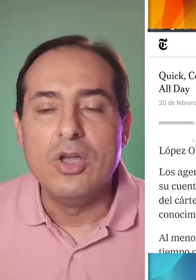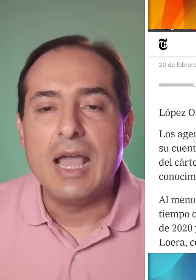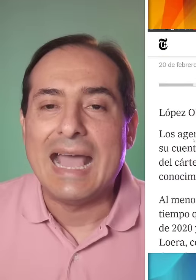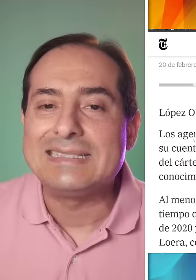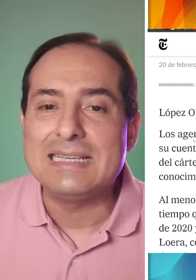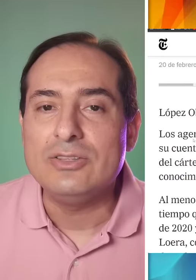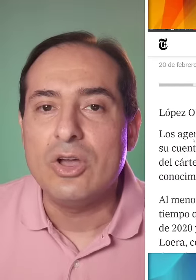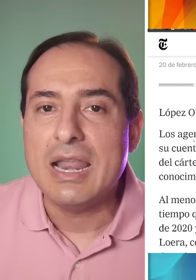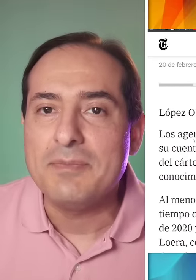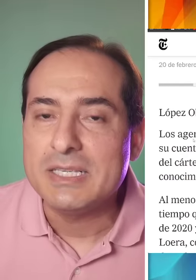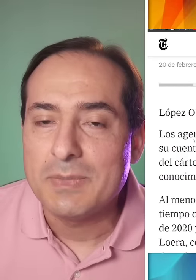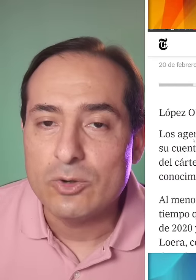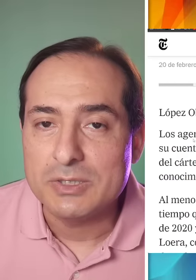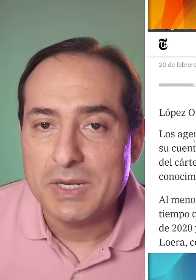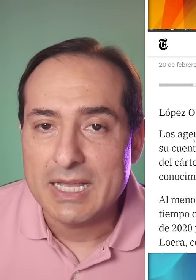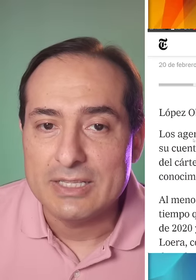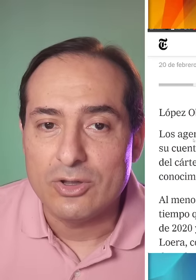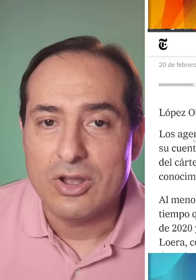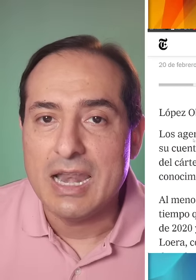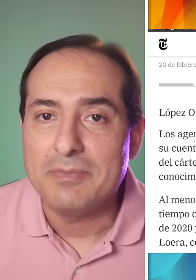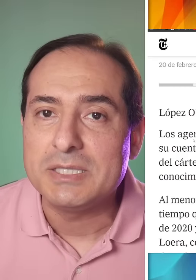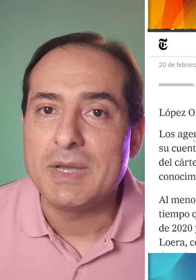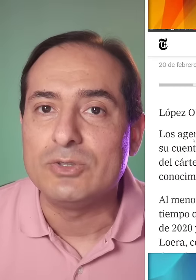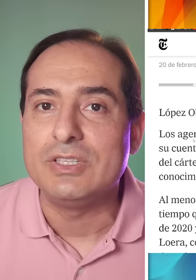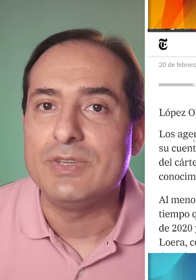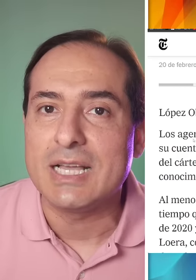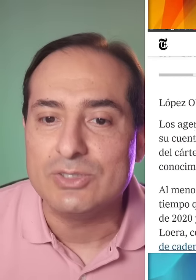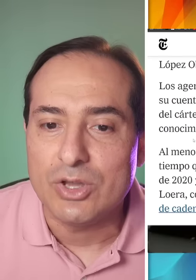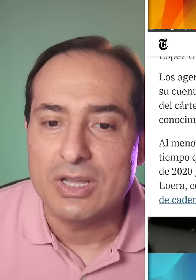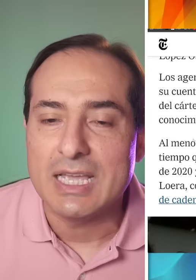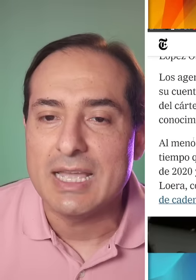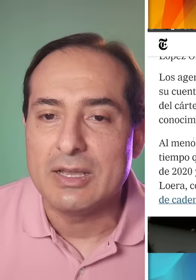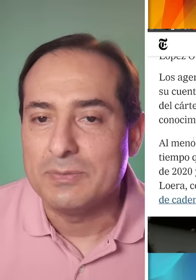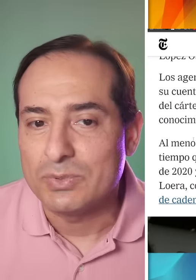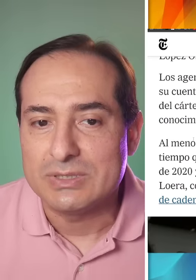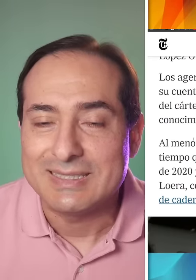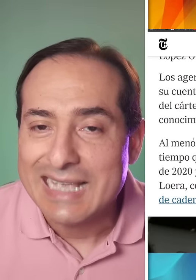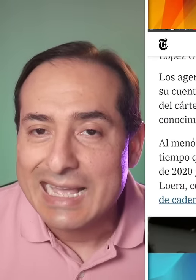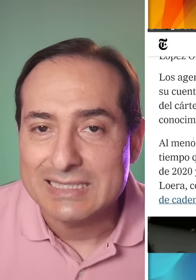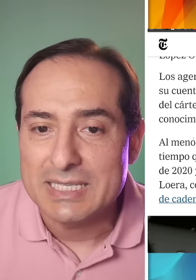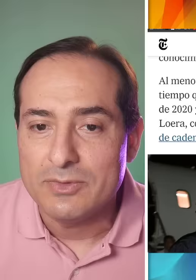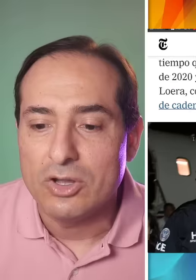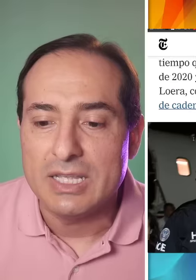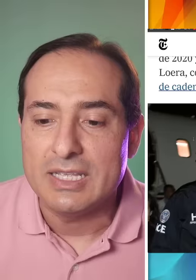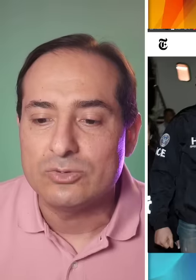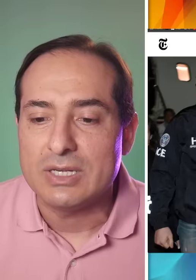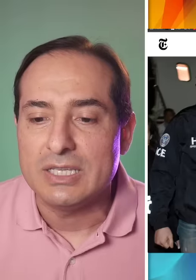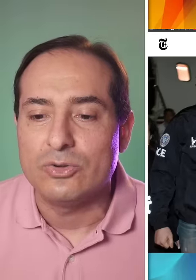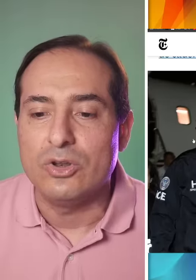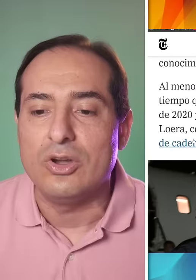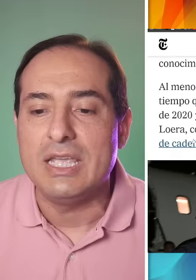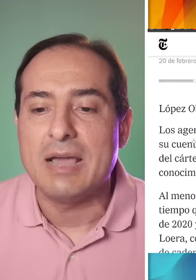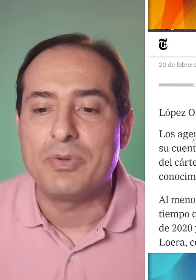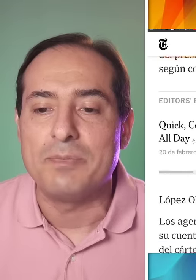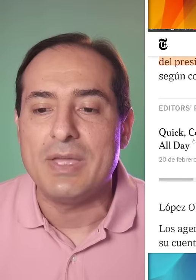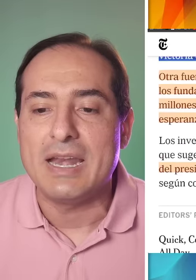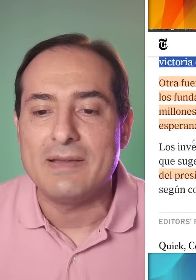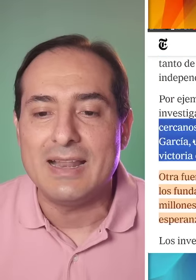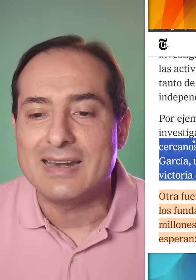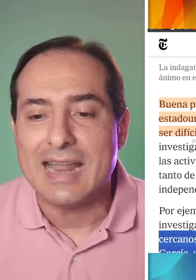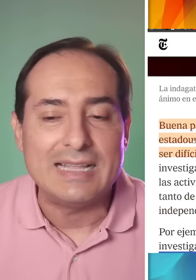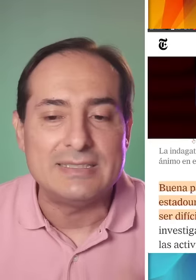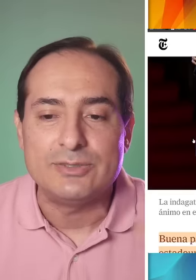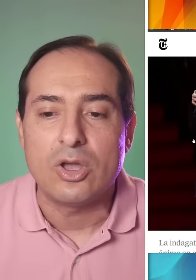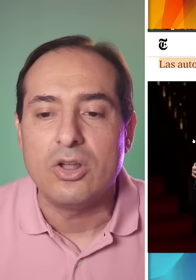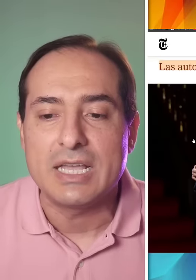justificando, haciendo la misma o explicando la misma justificación que saca Tim Golden en su artículo y la propia